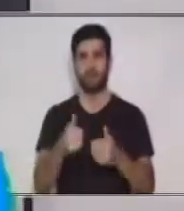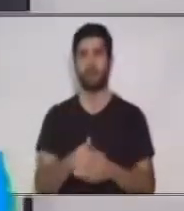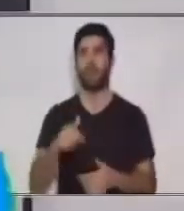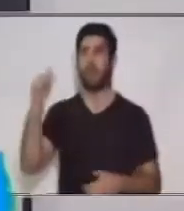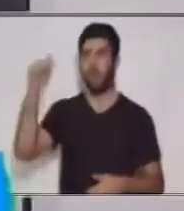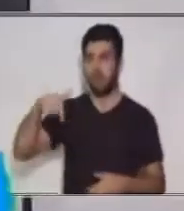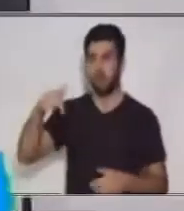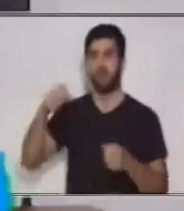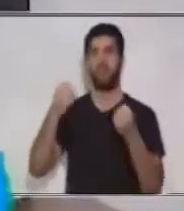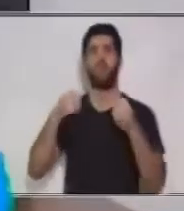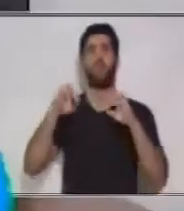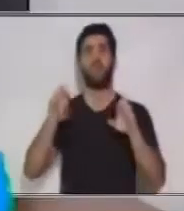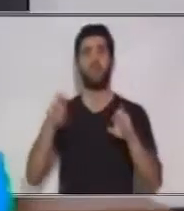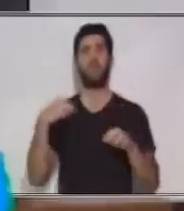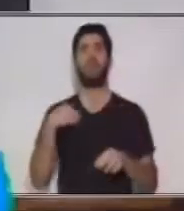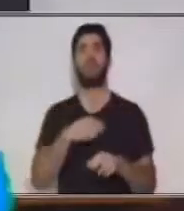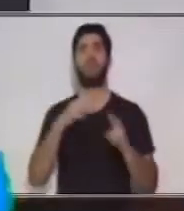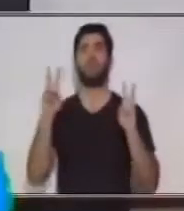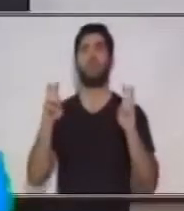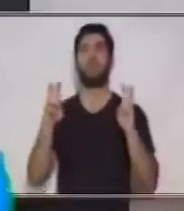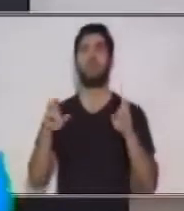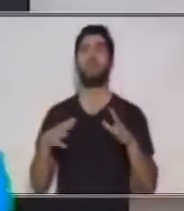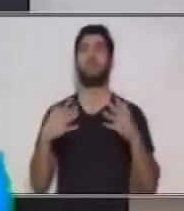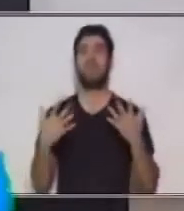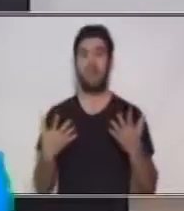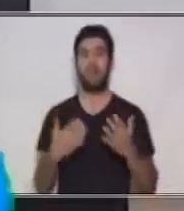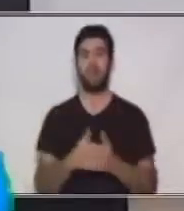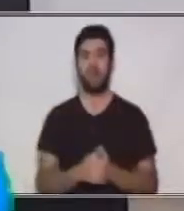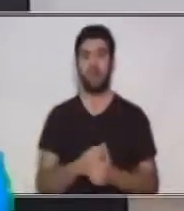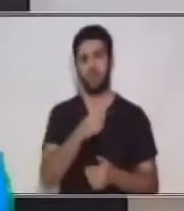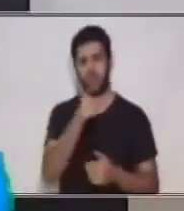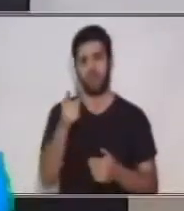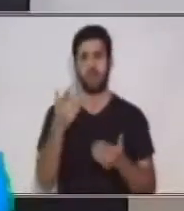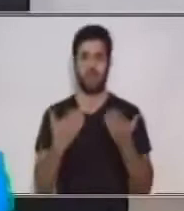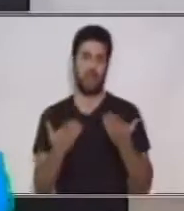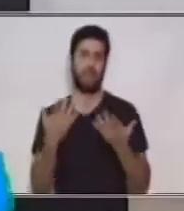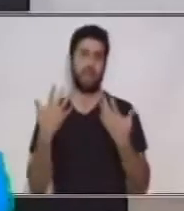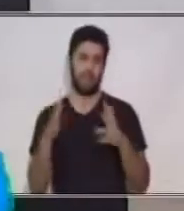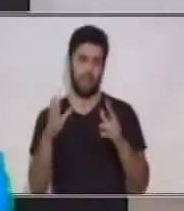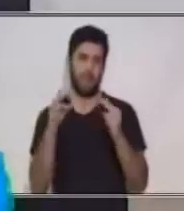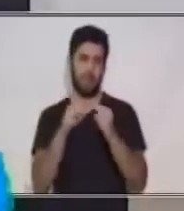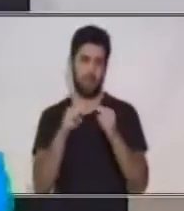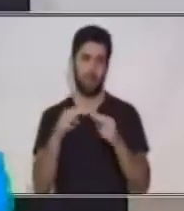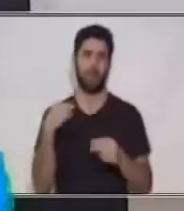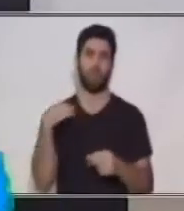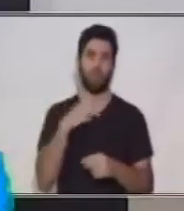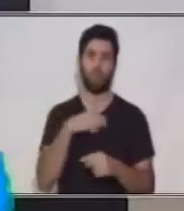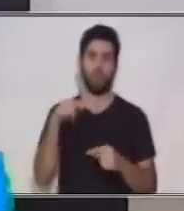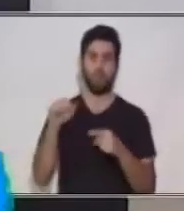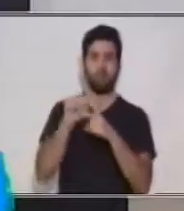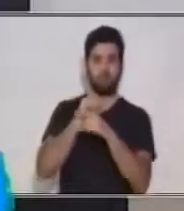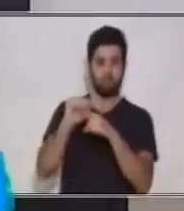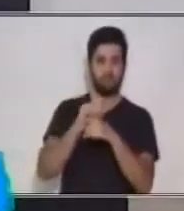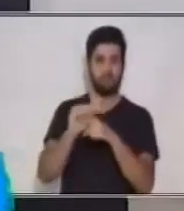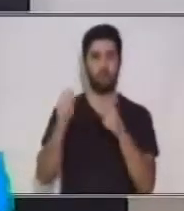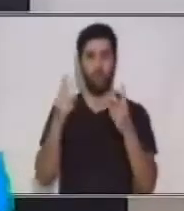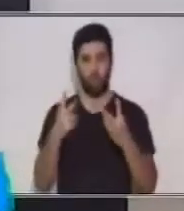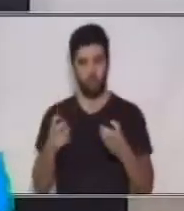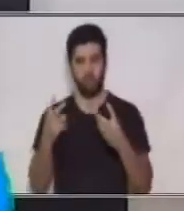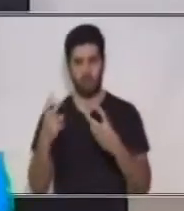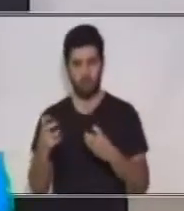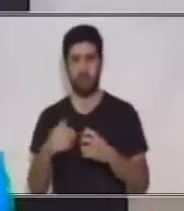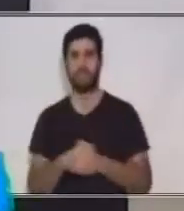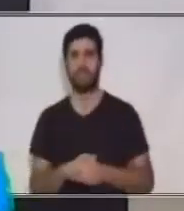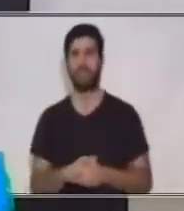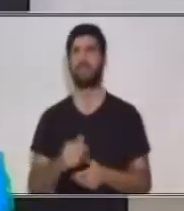esta oportunidad vamos a tratar un tema que ustedes ya deben conocer, pero vamos a repasarlo, vamos a incrementar sus conocimientos y